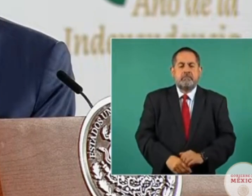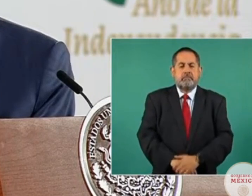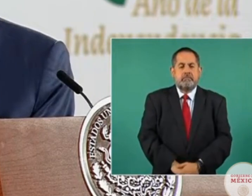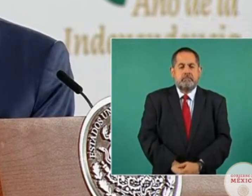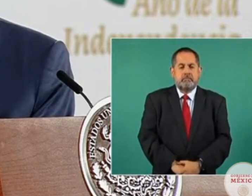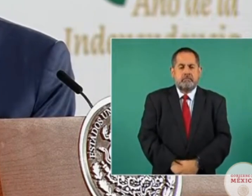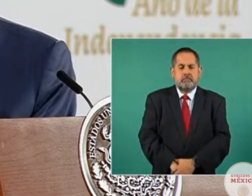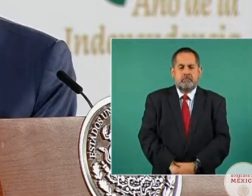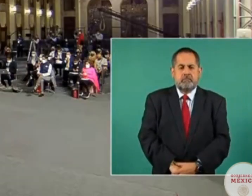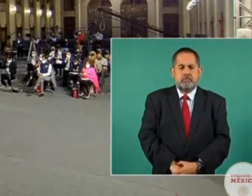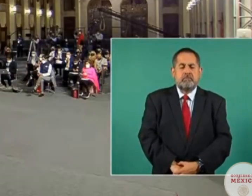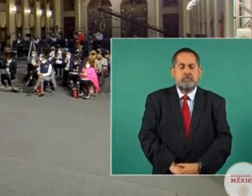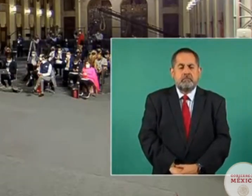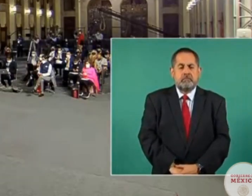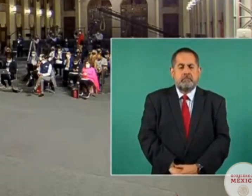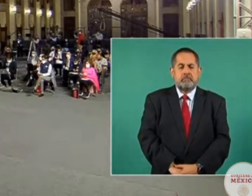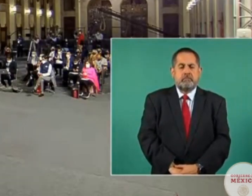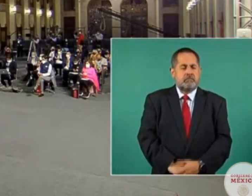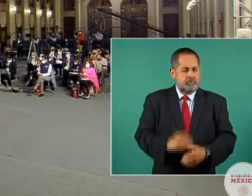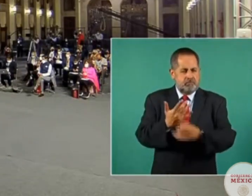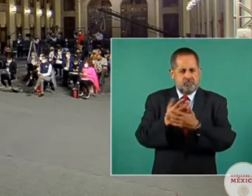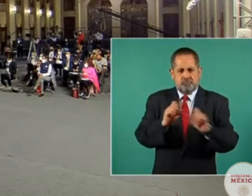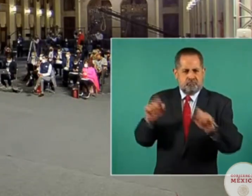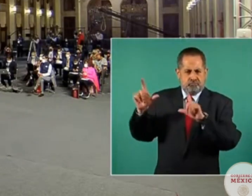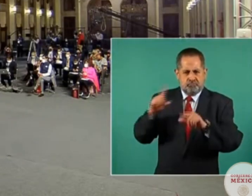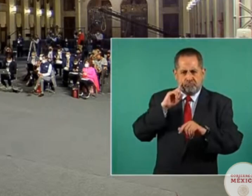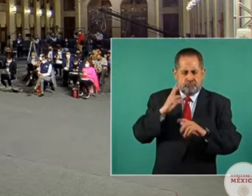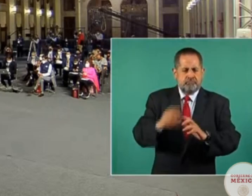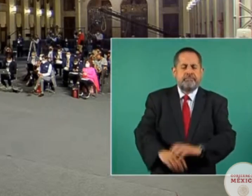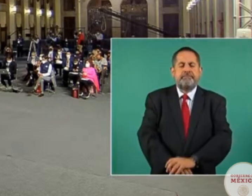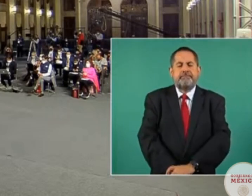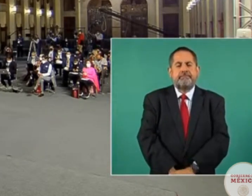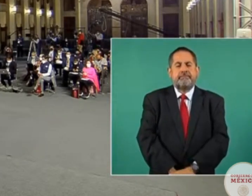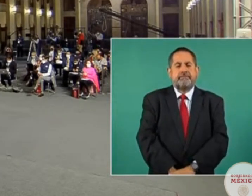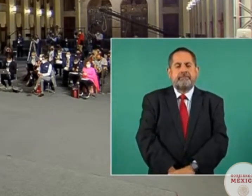A ver, ahorita lo vamos a ver.